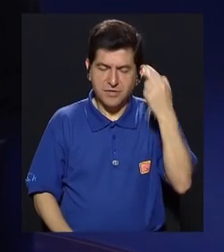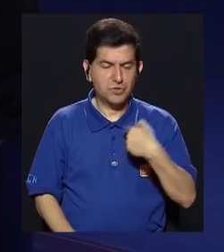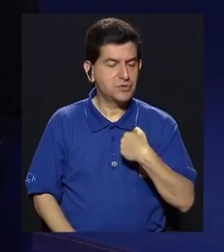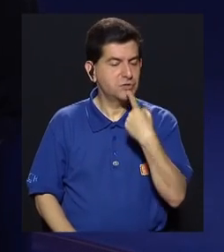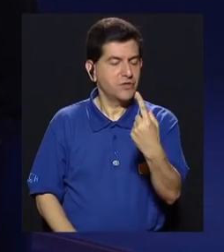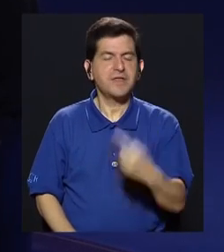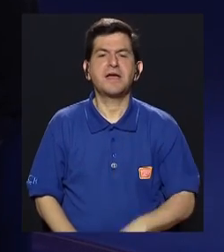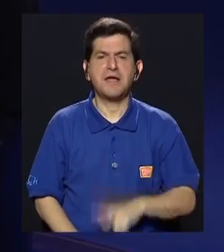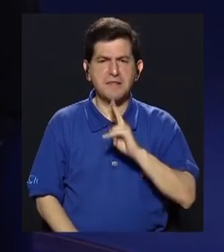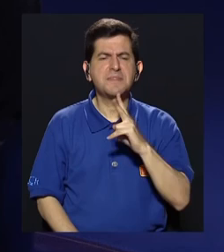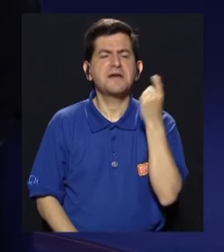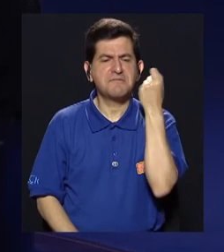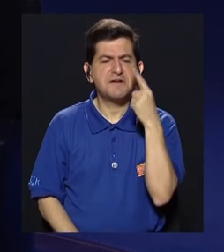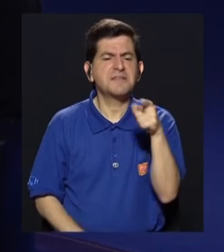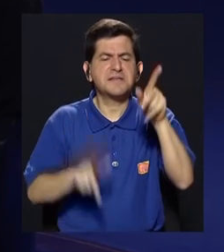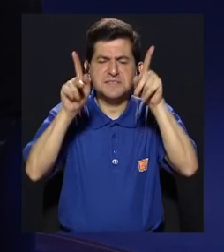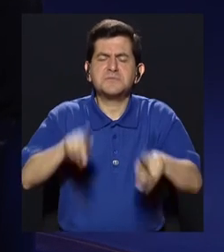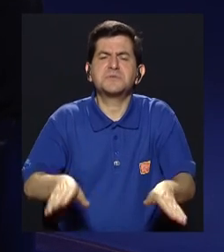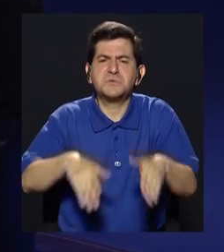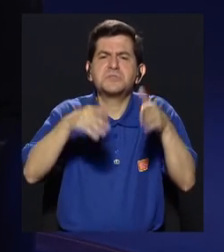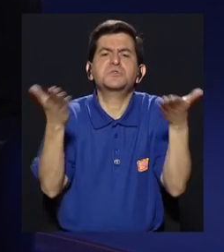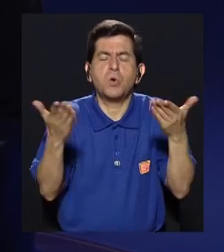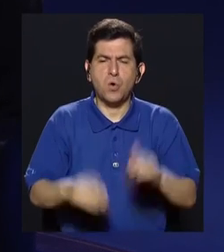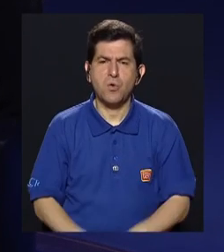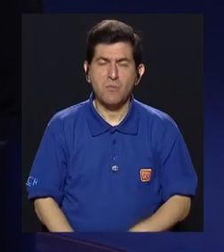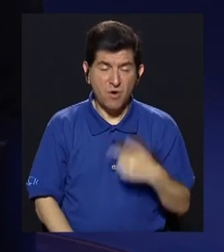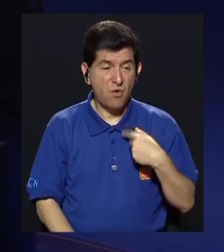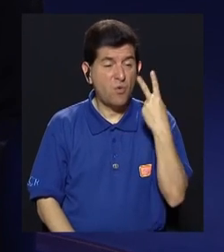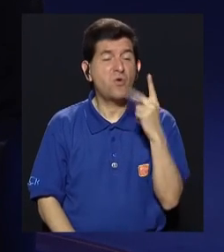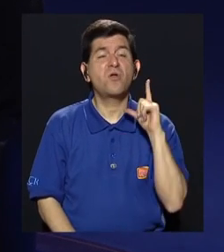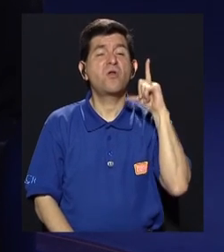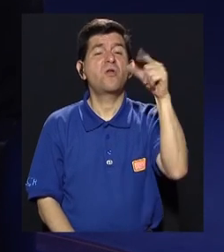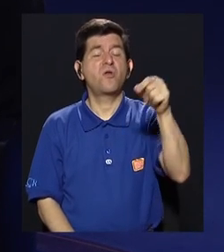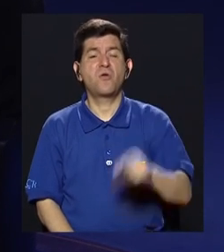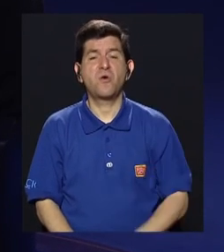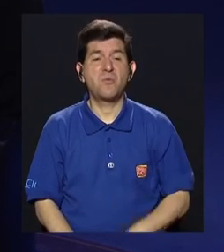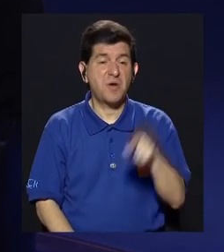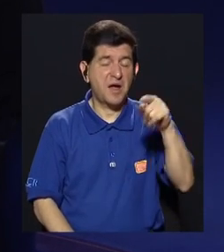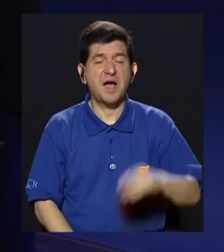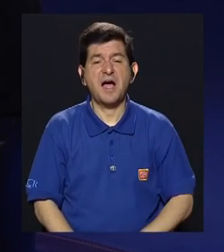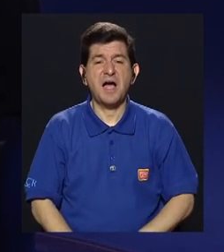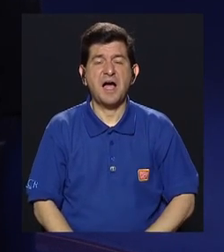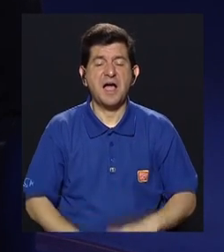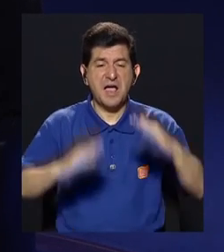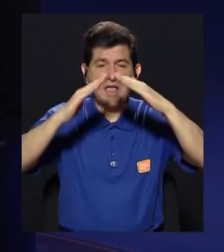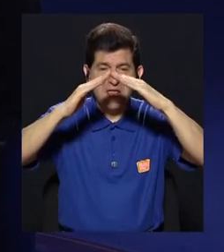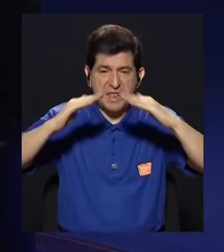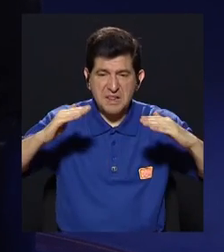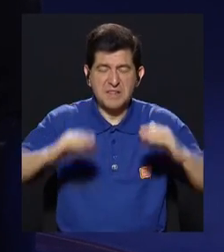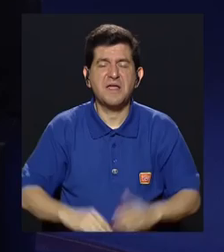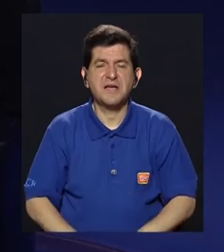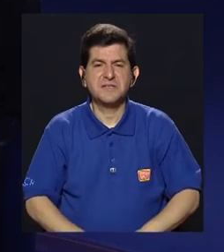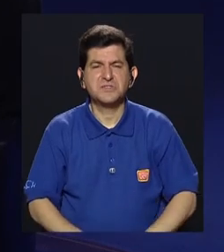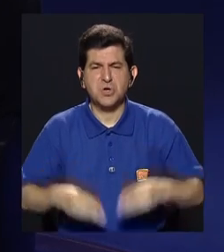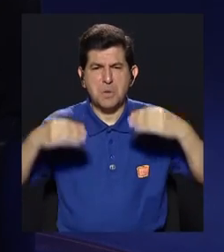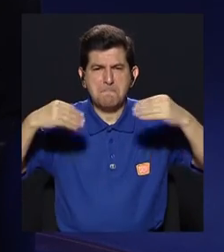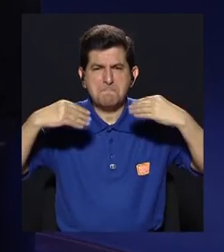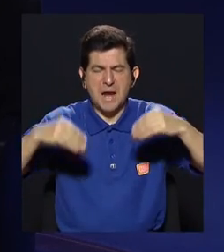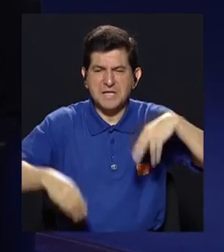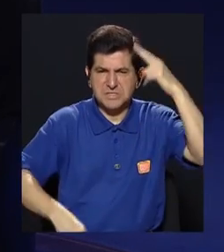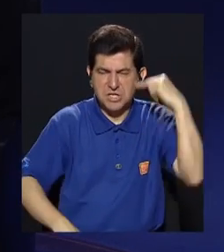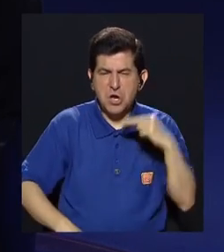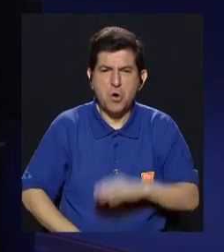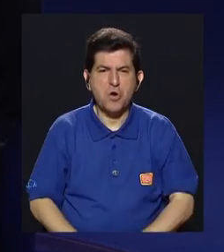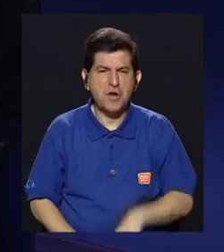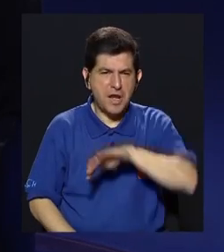amarillismo y sensacionalismo y entonces no hay que creerlo todo justamente porque uno va en contra de eso fue que me dije no yo quiero en verdad entender